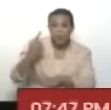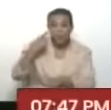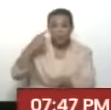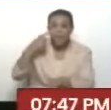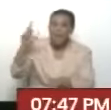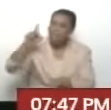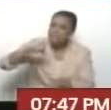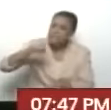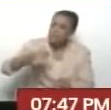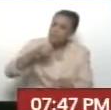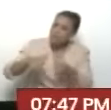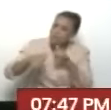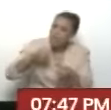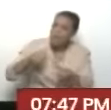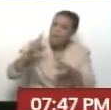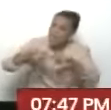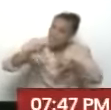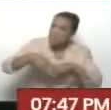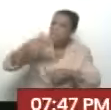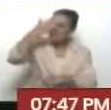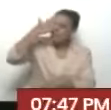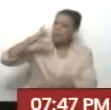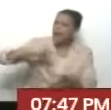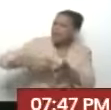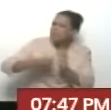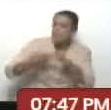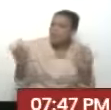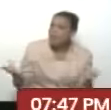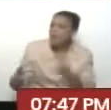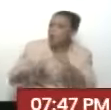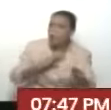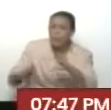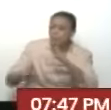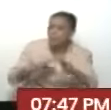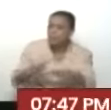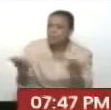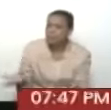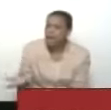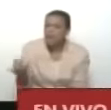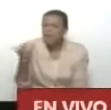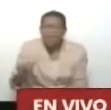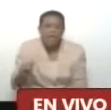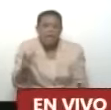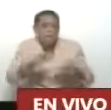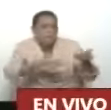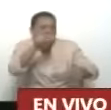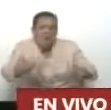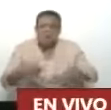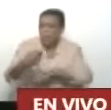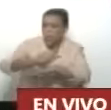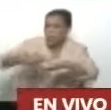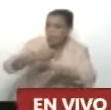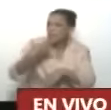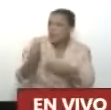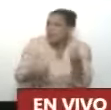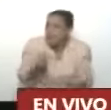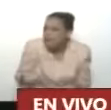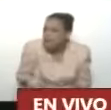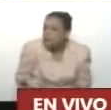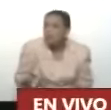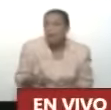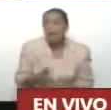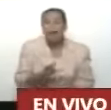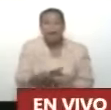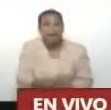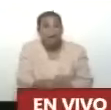la necesidad de que nuestros niños informen dentro de su punto y círculo qué está haciendo nuestro gobierno. Me parece demasiado bello por